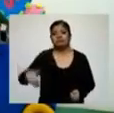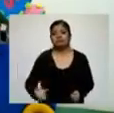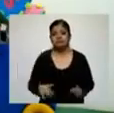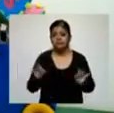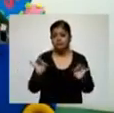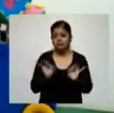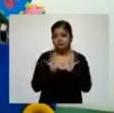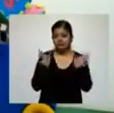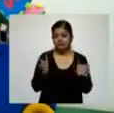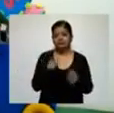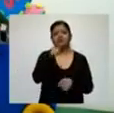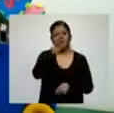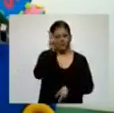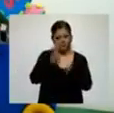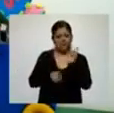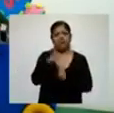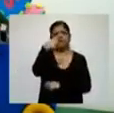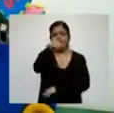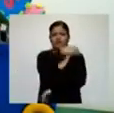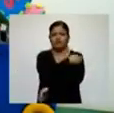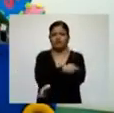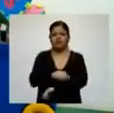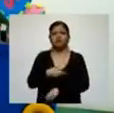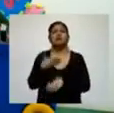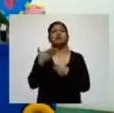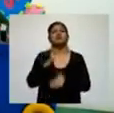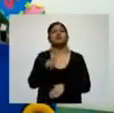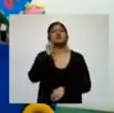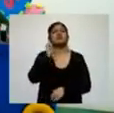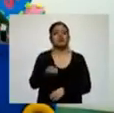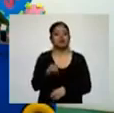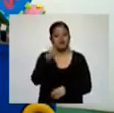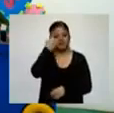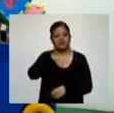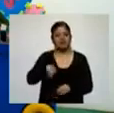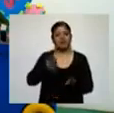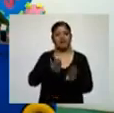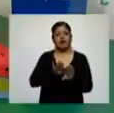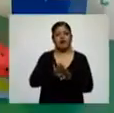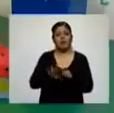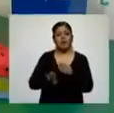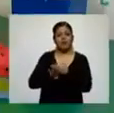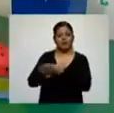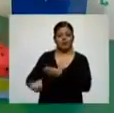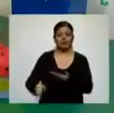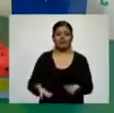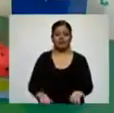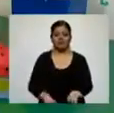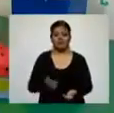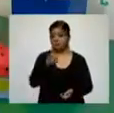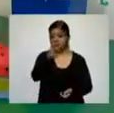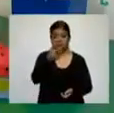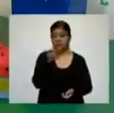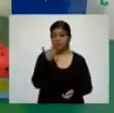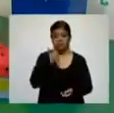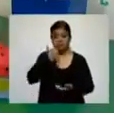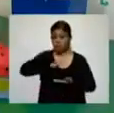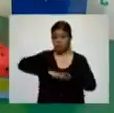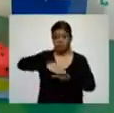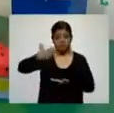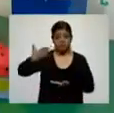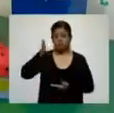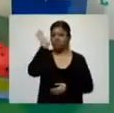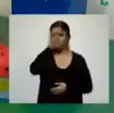accidente. Platica con tu familia acerca de qué harías para evitarlo. Si no tienes el álbum, ni